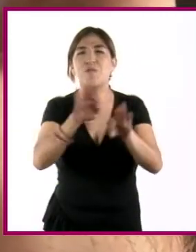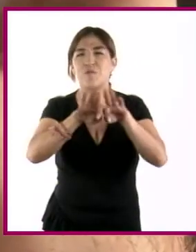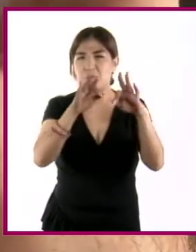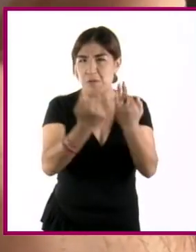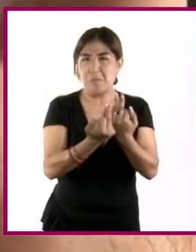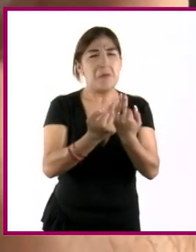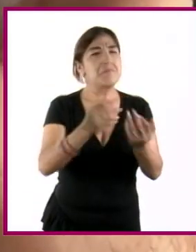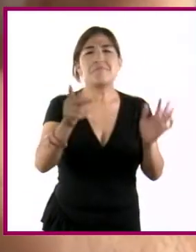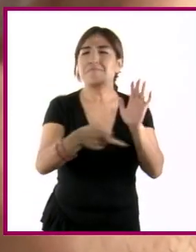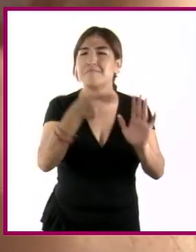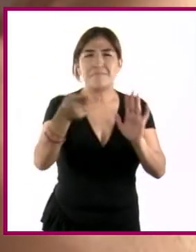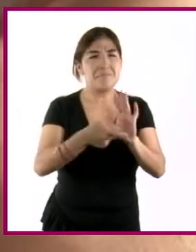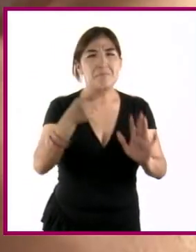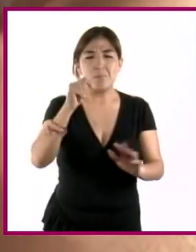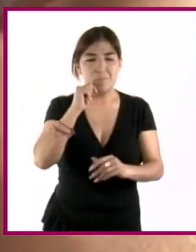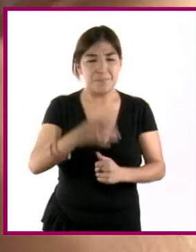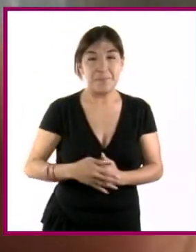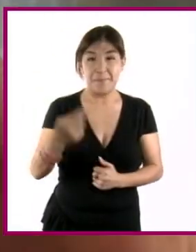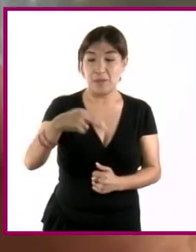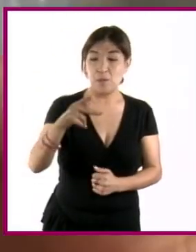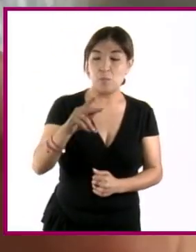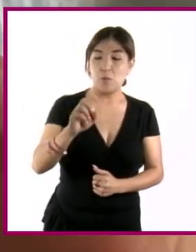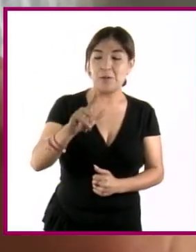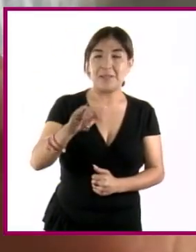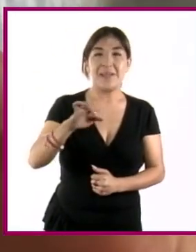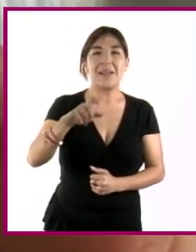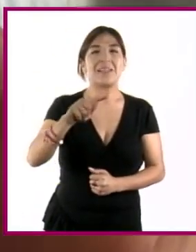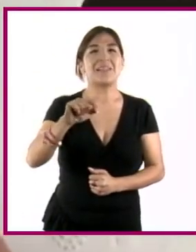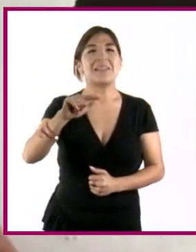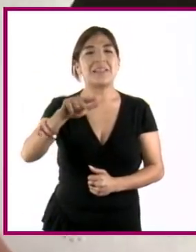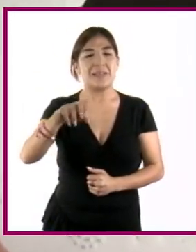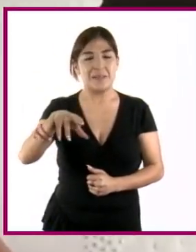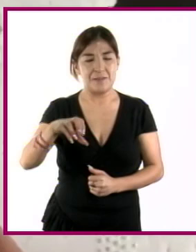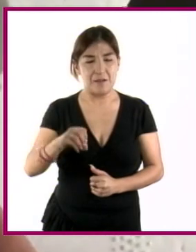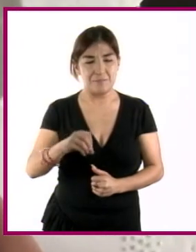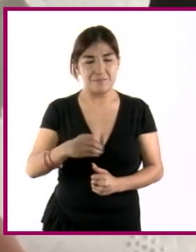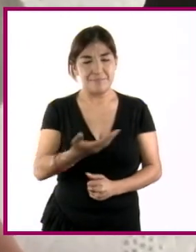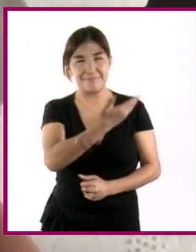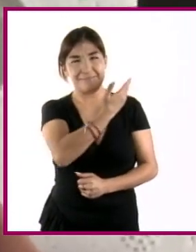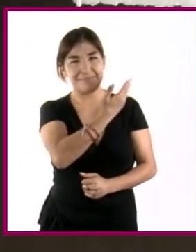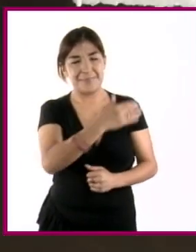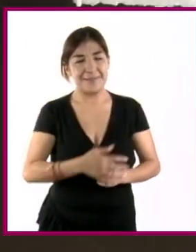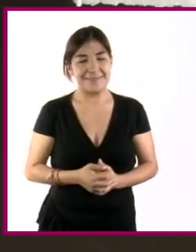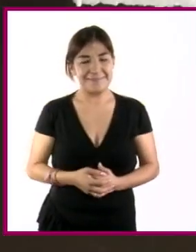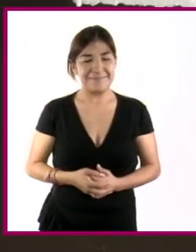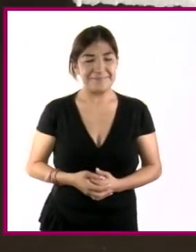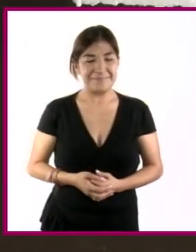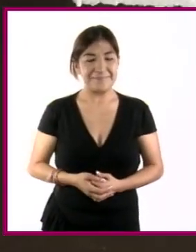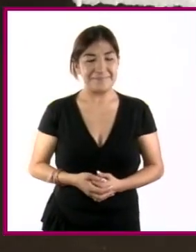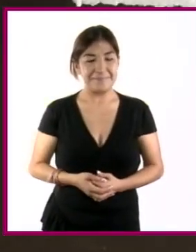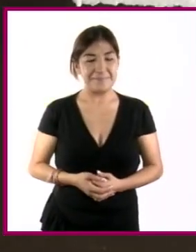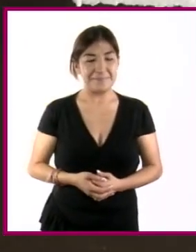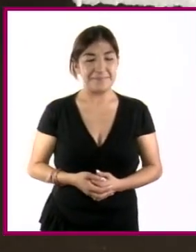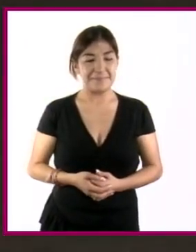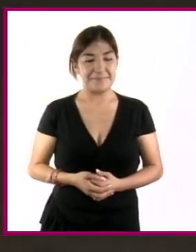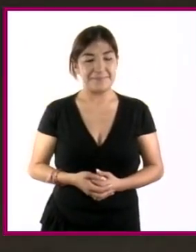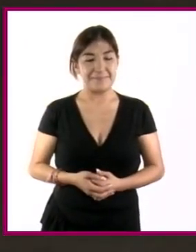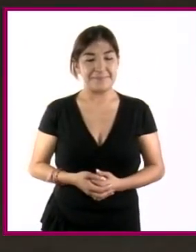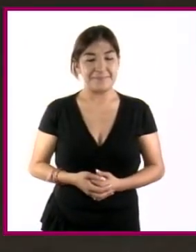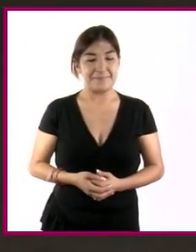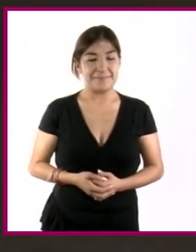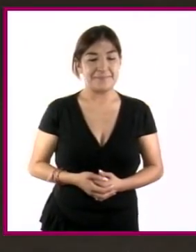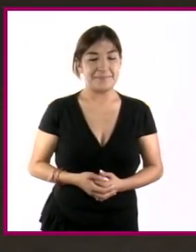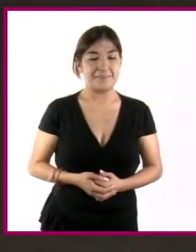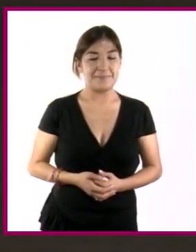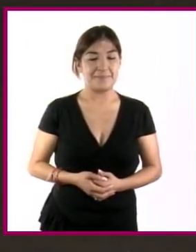Entre ellos están el polietileno, el polipropileno, el poliestireno, el poliestireno expandido,